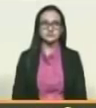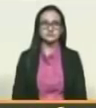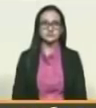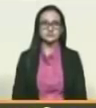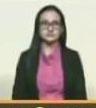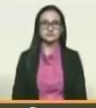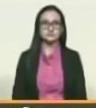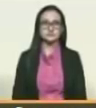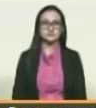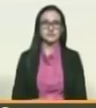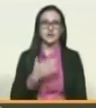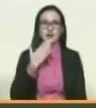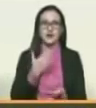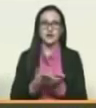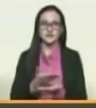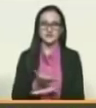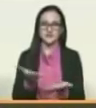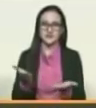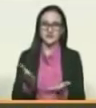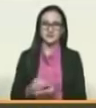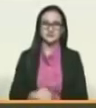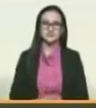Muchas gracias.